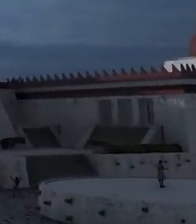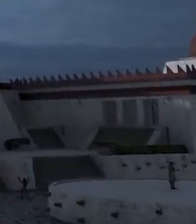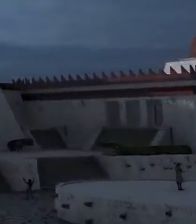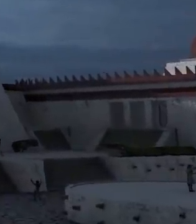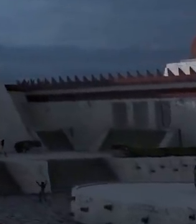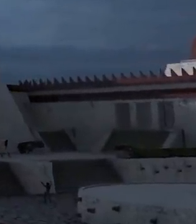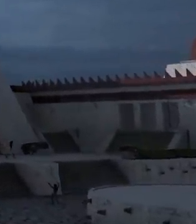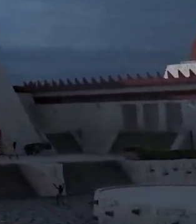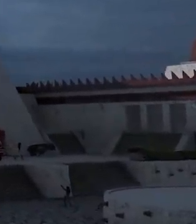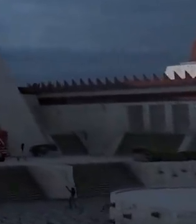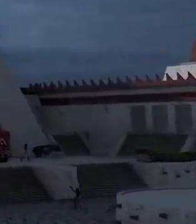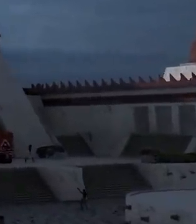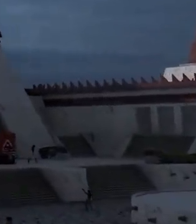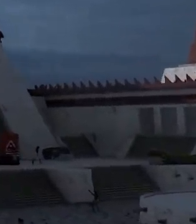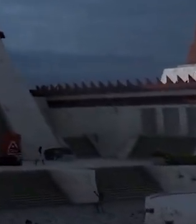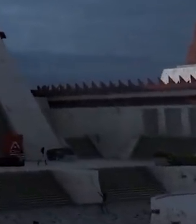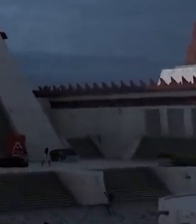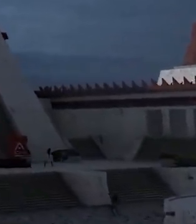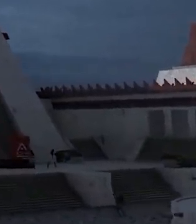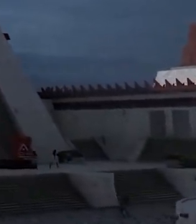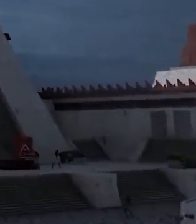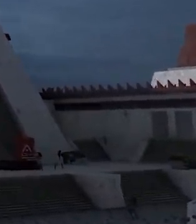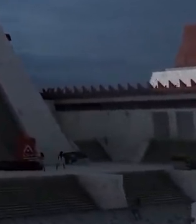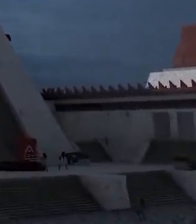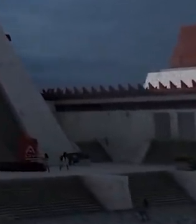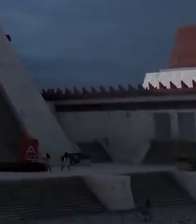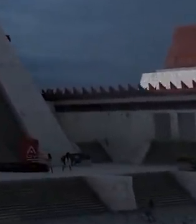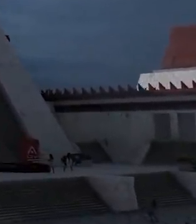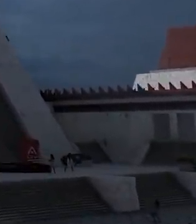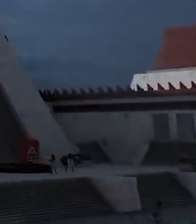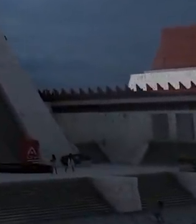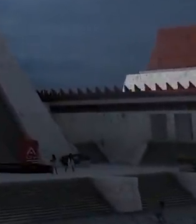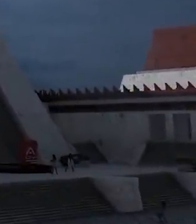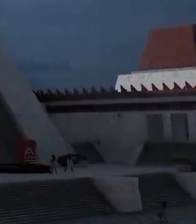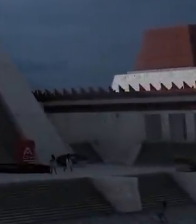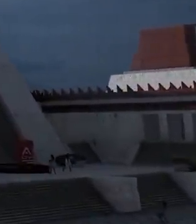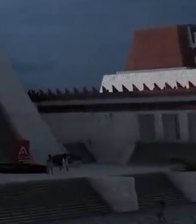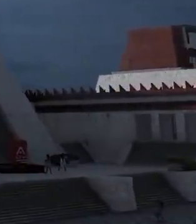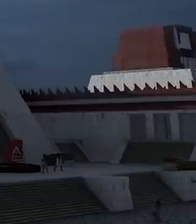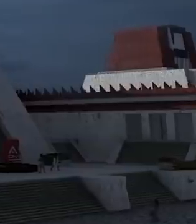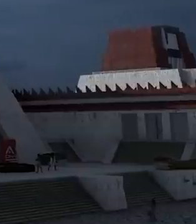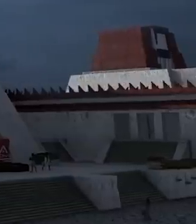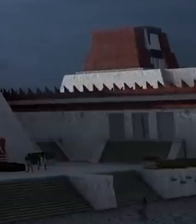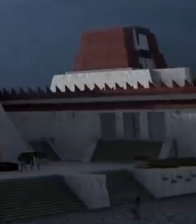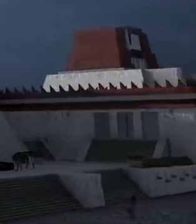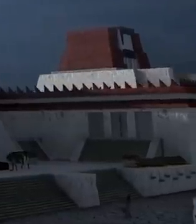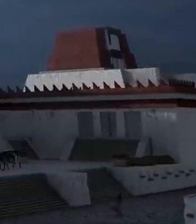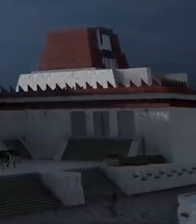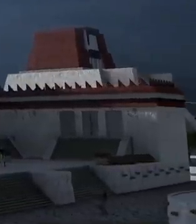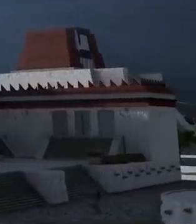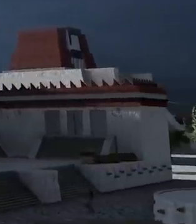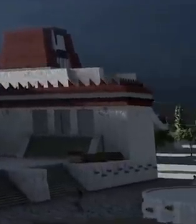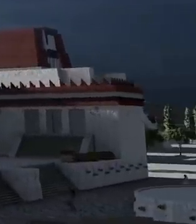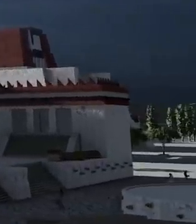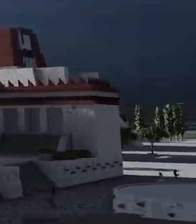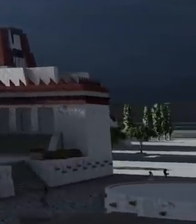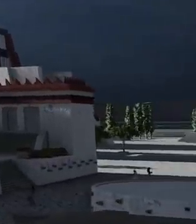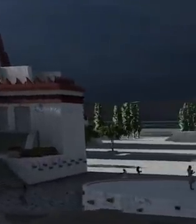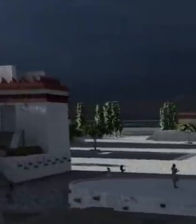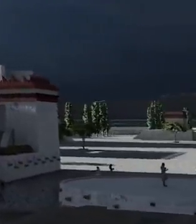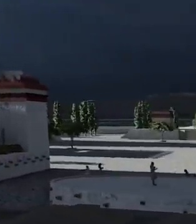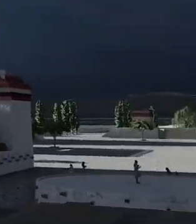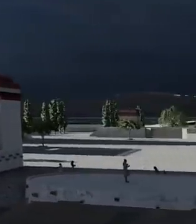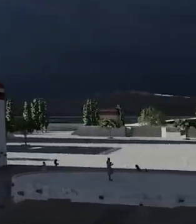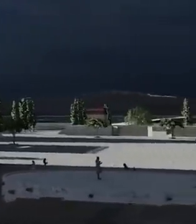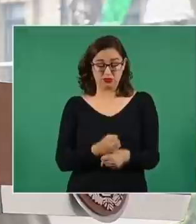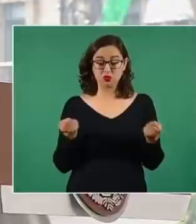esta Plaza Mayor. El oro que se llevaron de México los europeos, los españoles, en 300 años